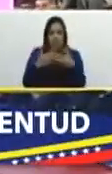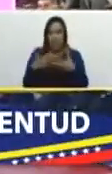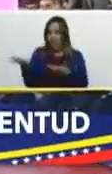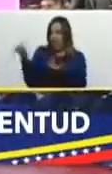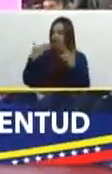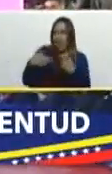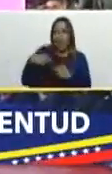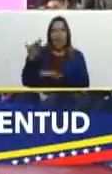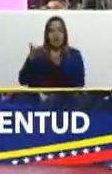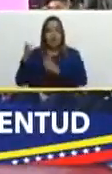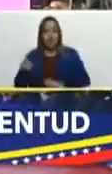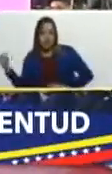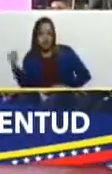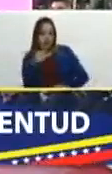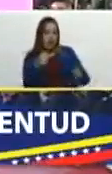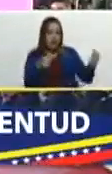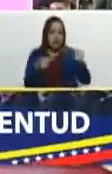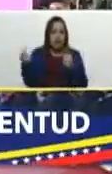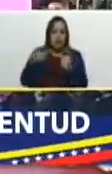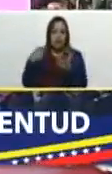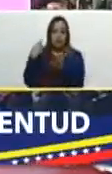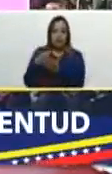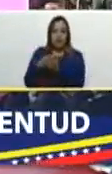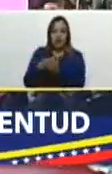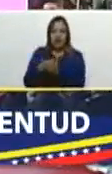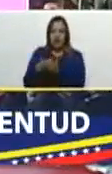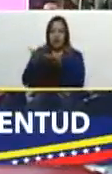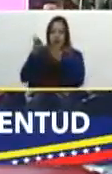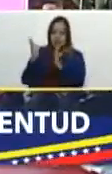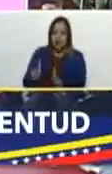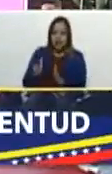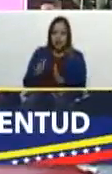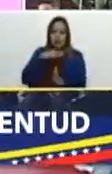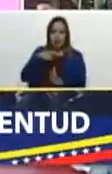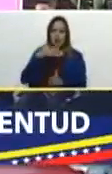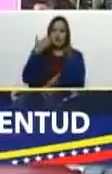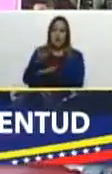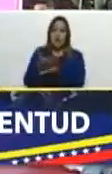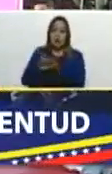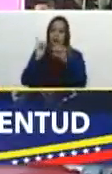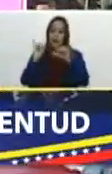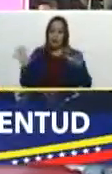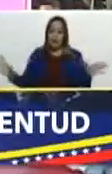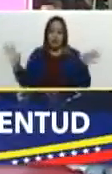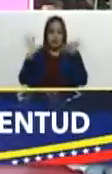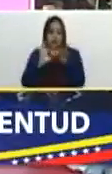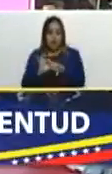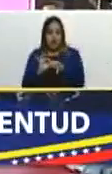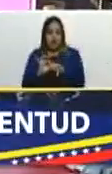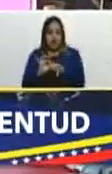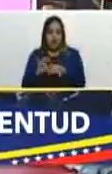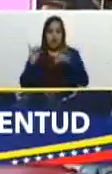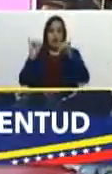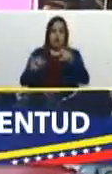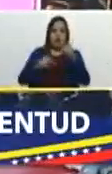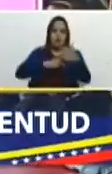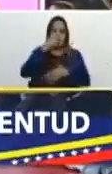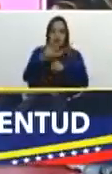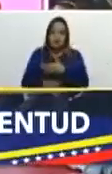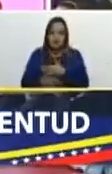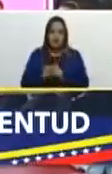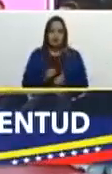estudiante se va a montar en un autobús para pagar el pasaje estudiantil. Es por ello que les proponemos que en esa misma articulación, en esa misma